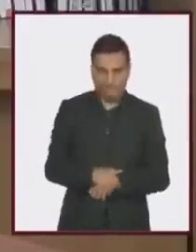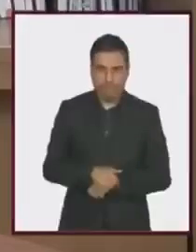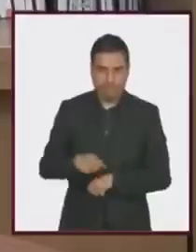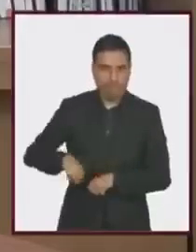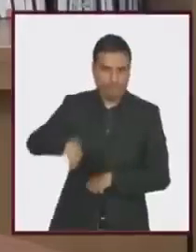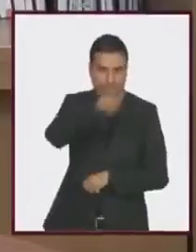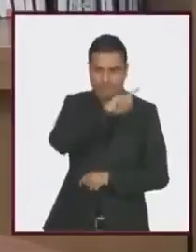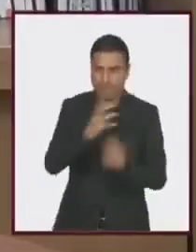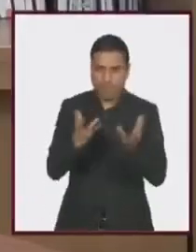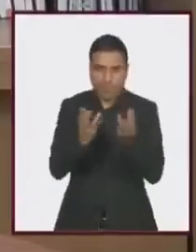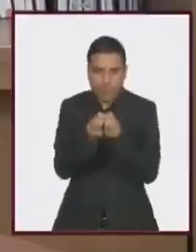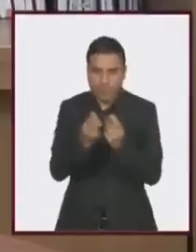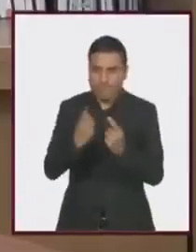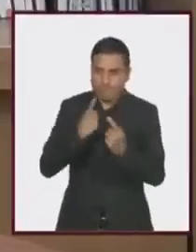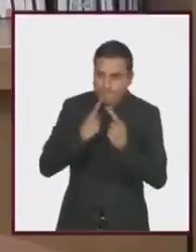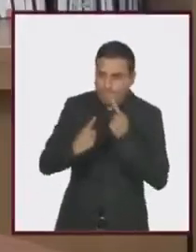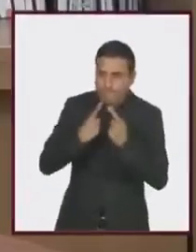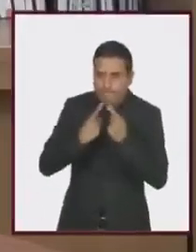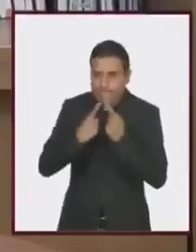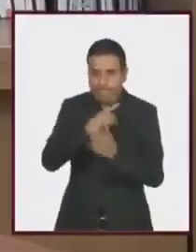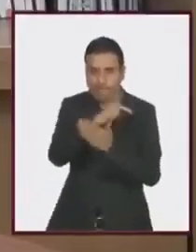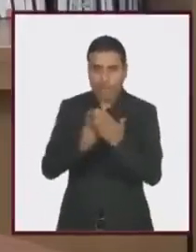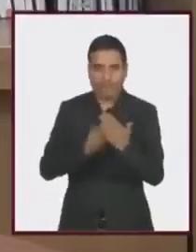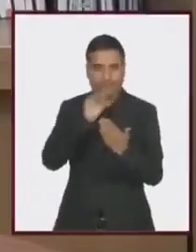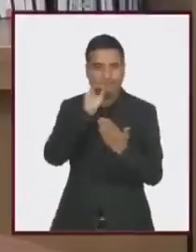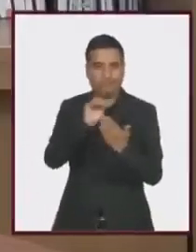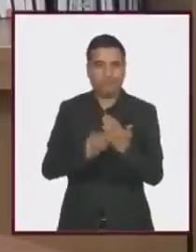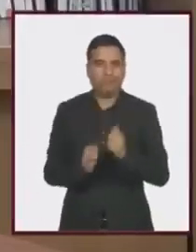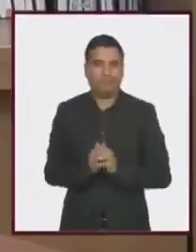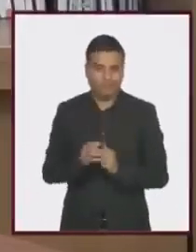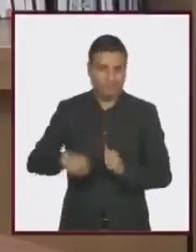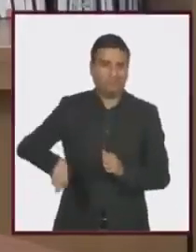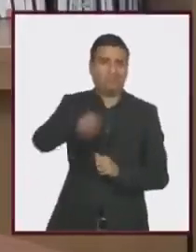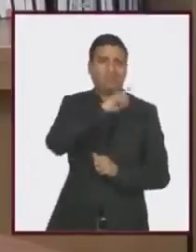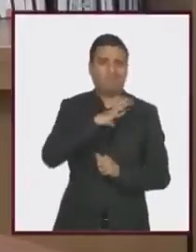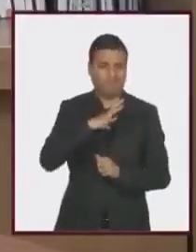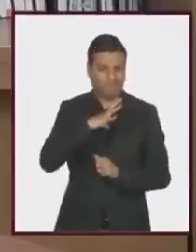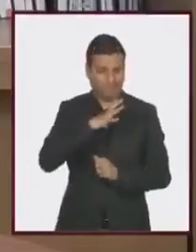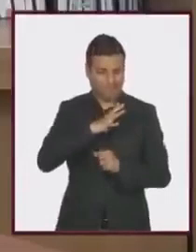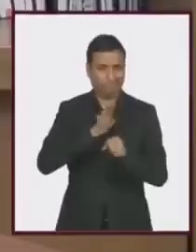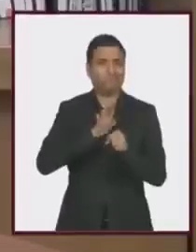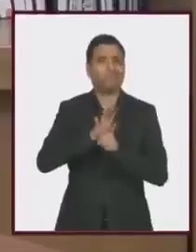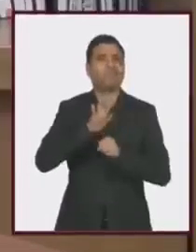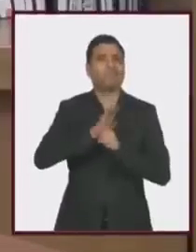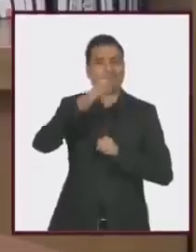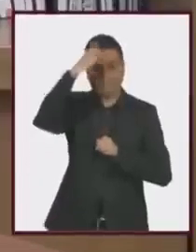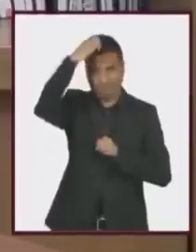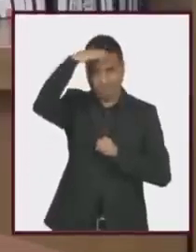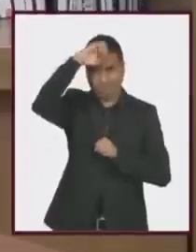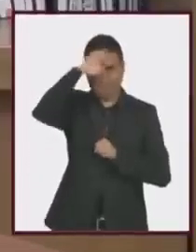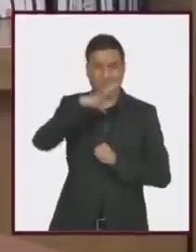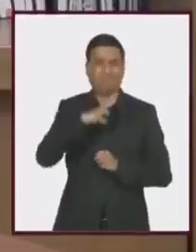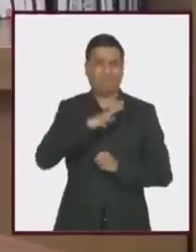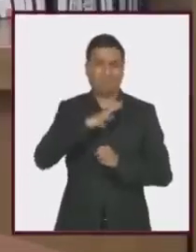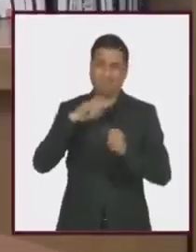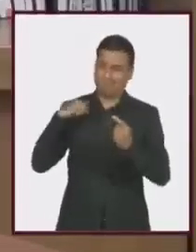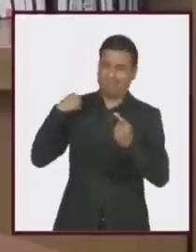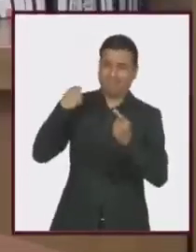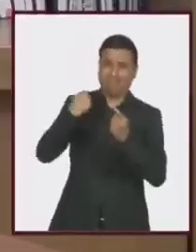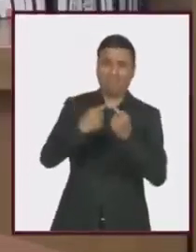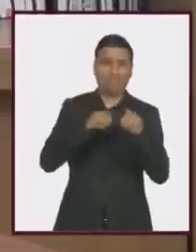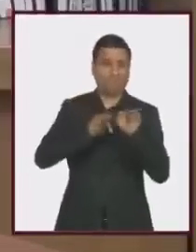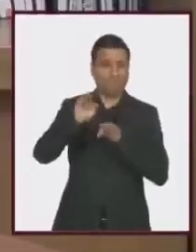colectiva, valiéndose precisamente de toda la experiencia y la trayectoria profesional que ustedes tienen y